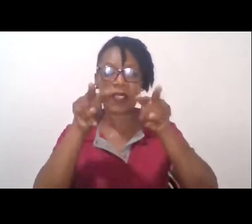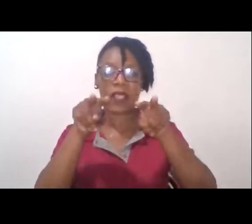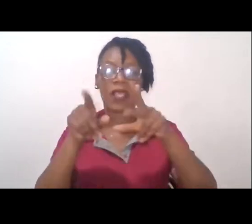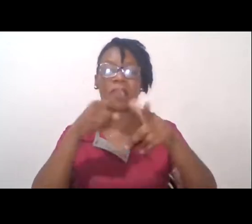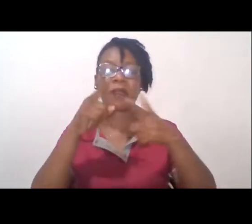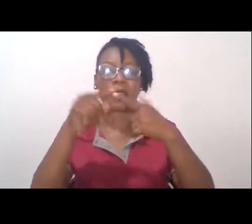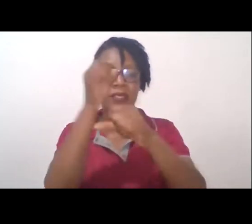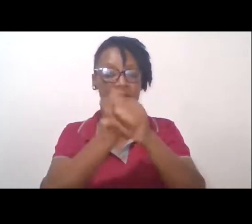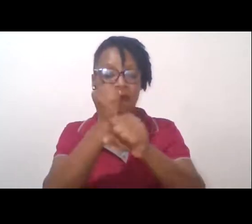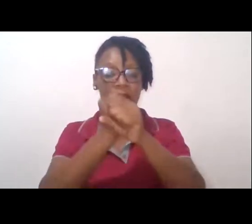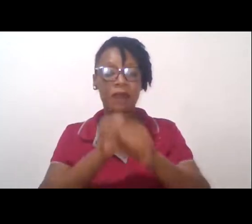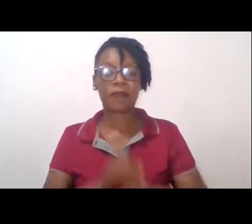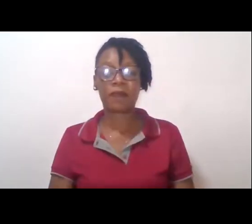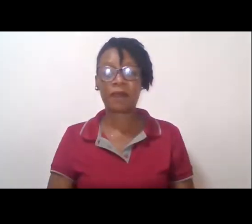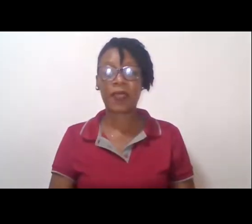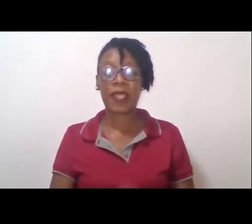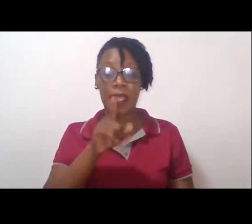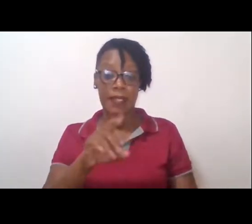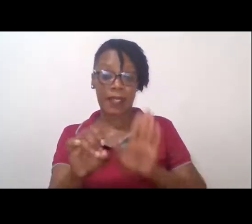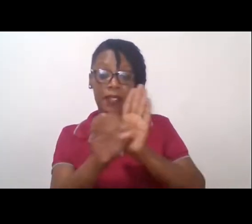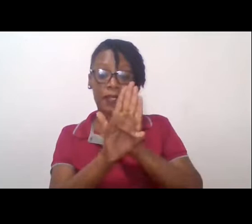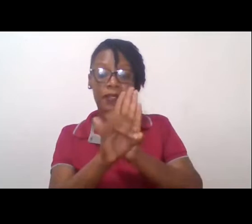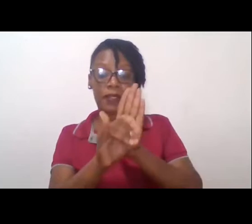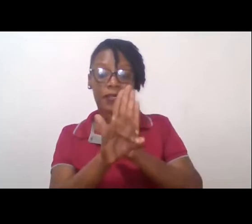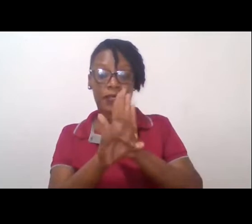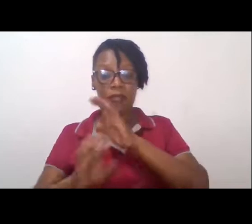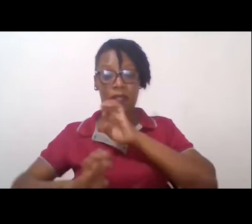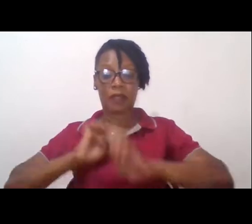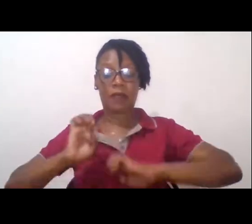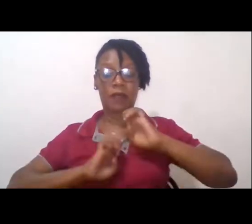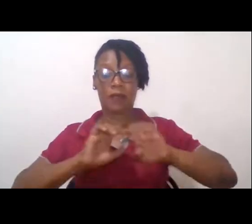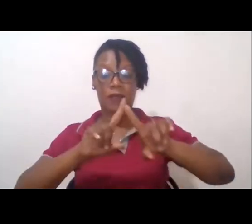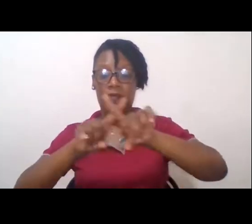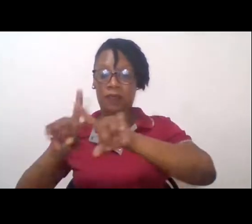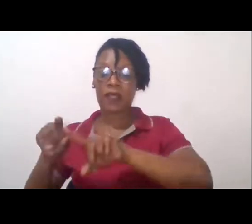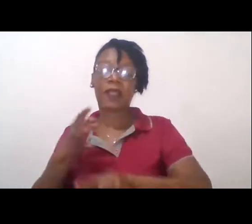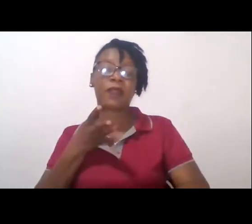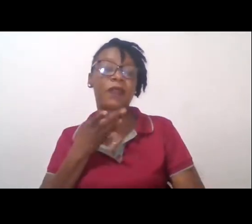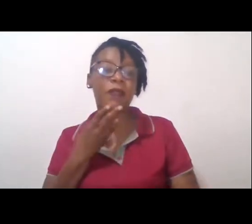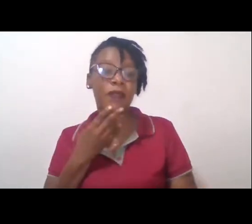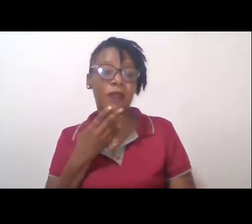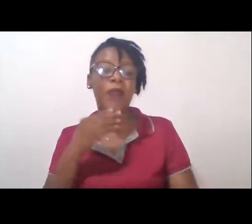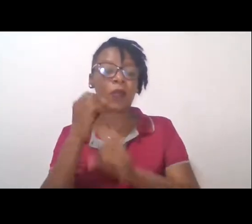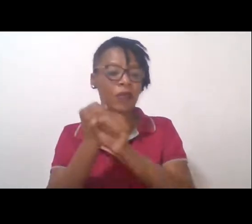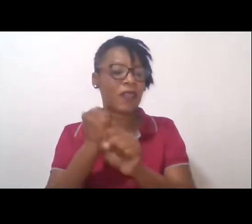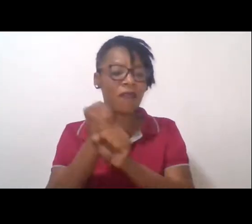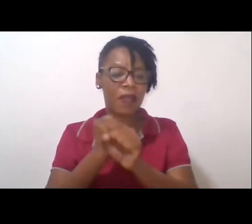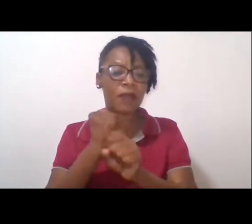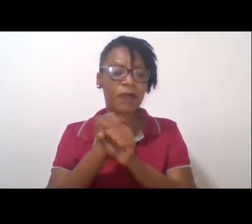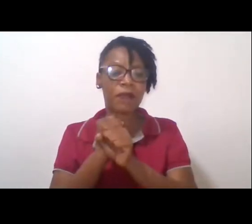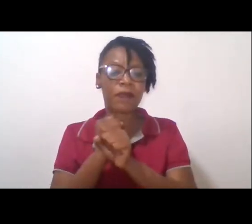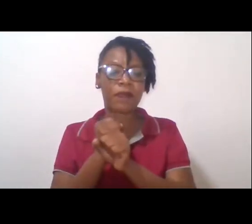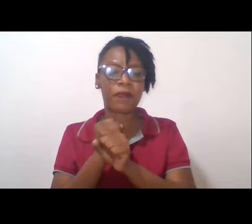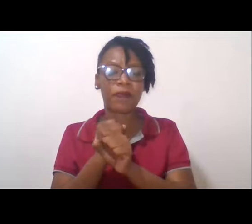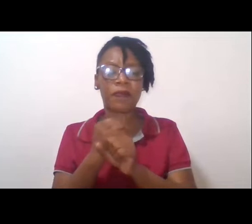trabajando esta identificación de las emociones con colores, ¿verdad? En un trabajo